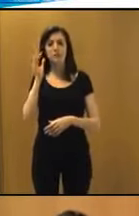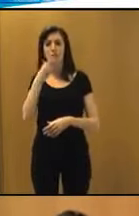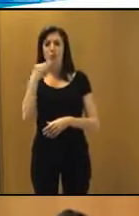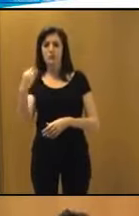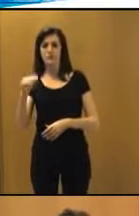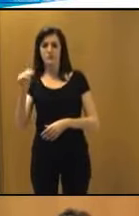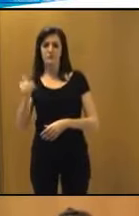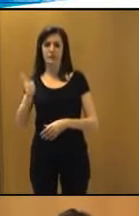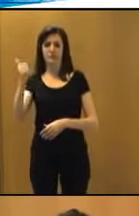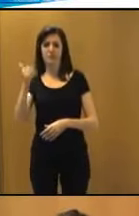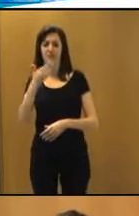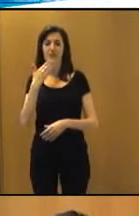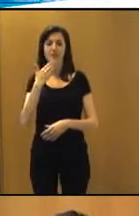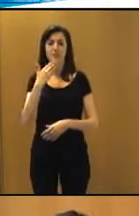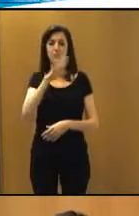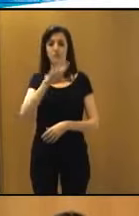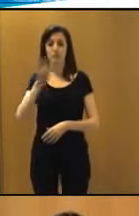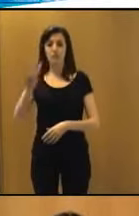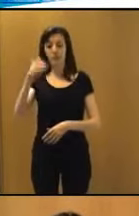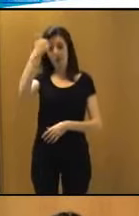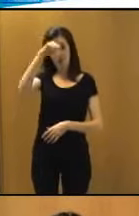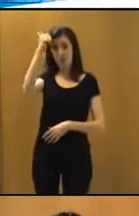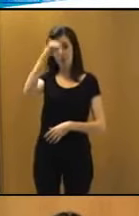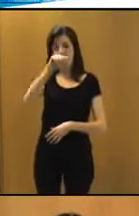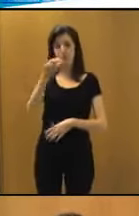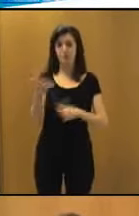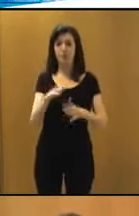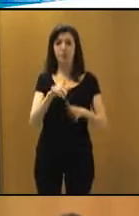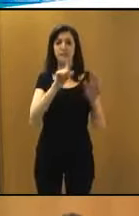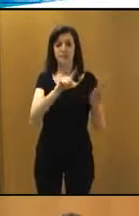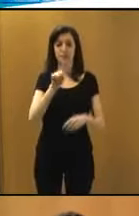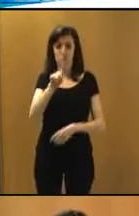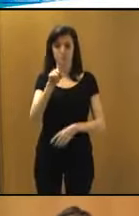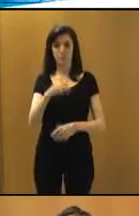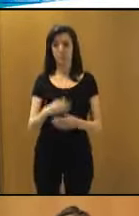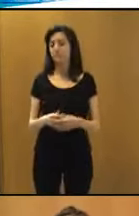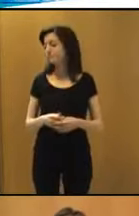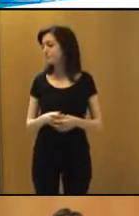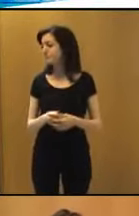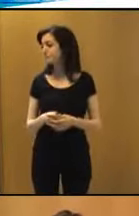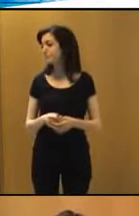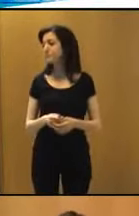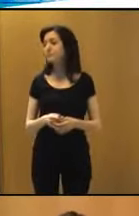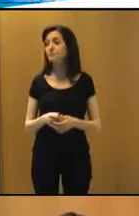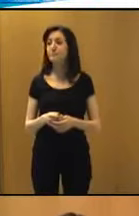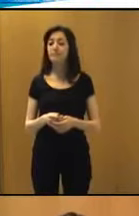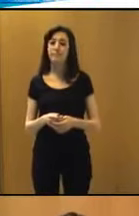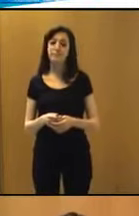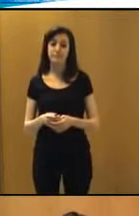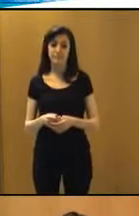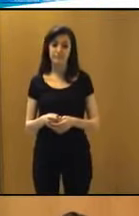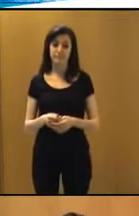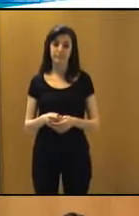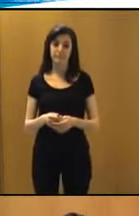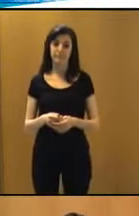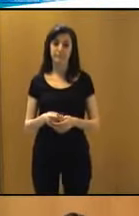mujeres algo más jóvenes, 59, respecto a los hombres, que tienen una media de edad de 61 años. En cuanto a su relación con